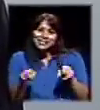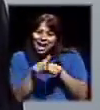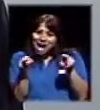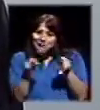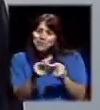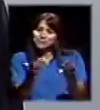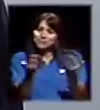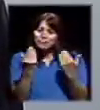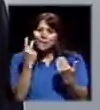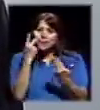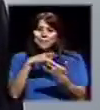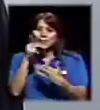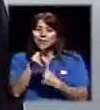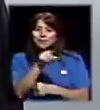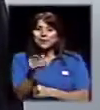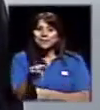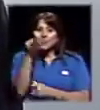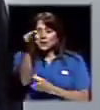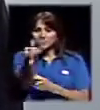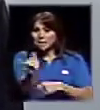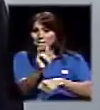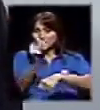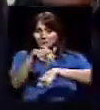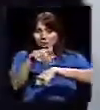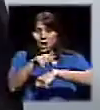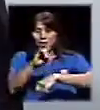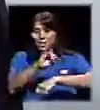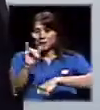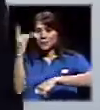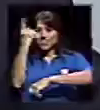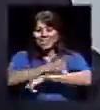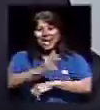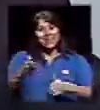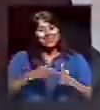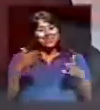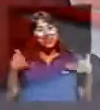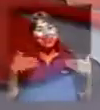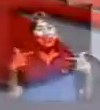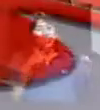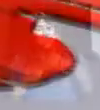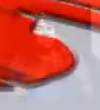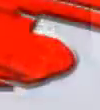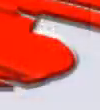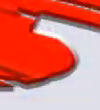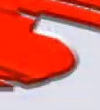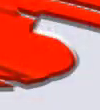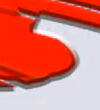acompañan la próxima en las mismas circunstancias y tiempos? Y feliz cumpleaños, San José. Muchas gracias.